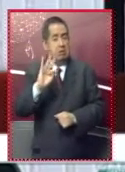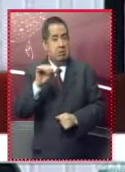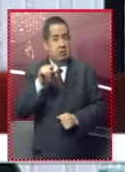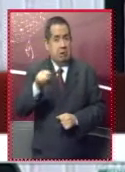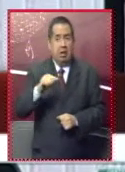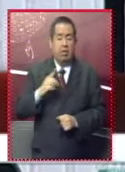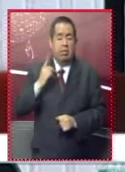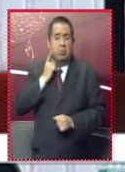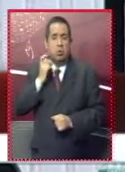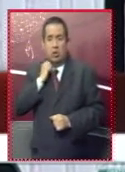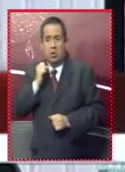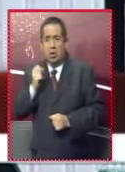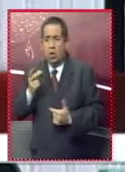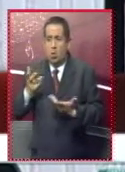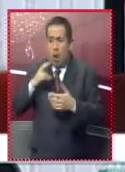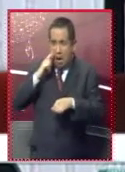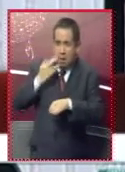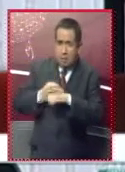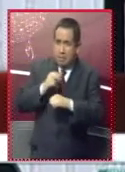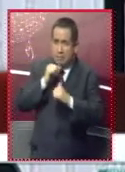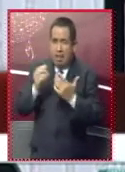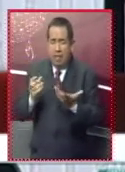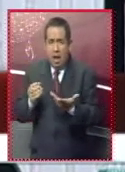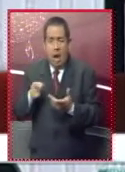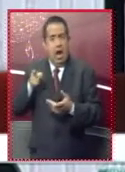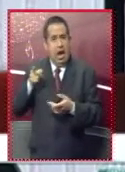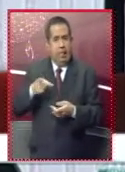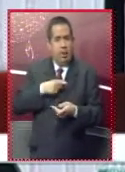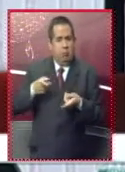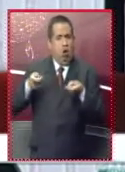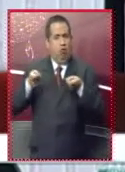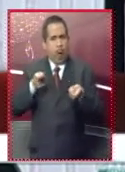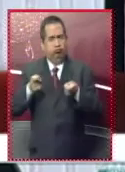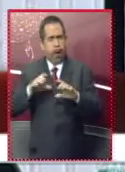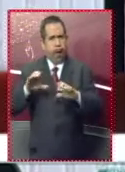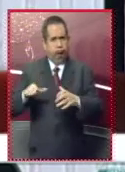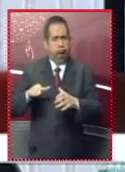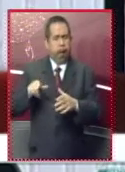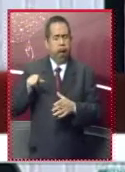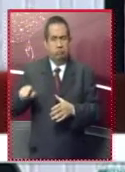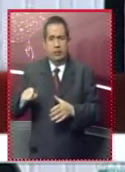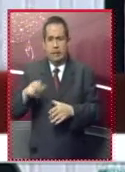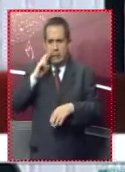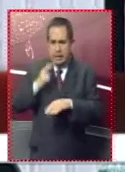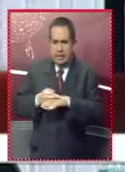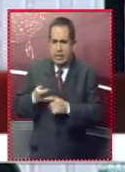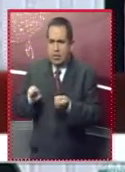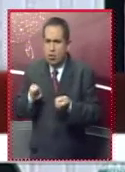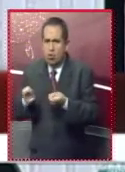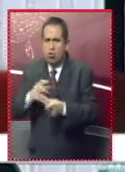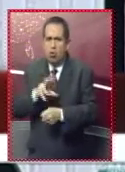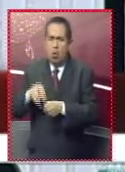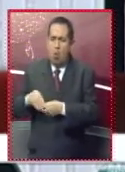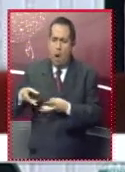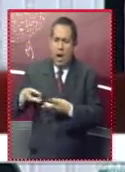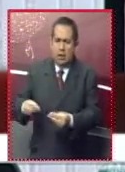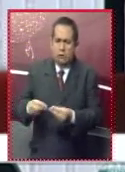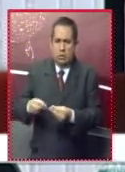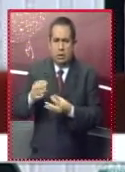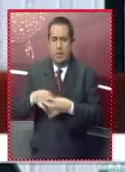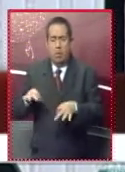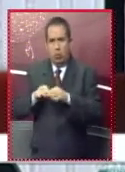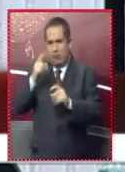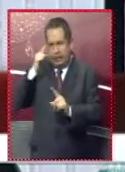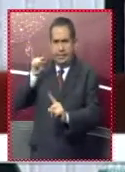no asume su rol de control democrático del ejercicio del gasto público en